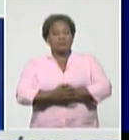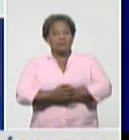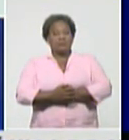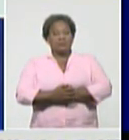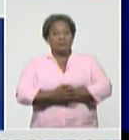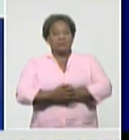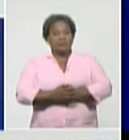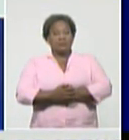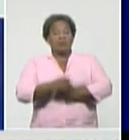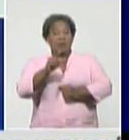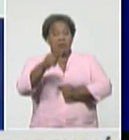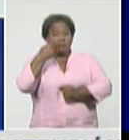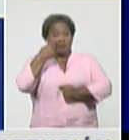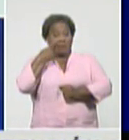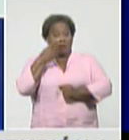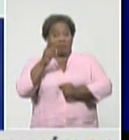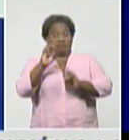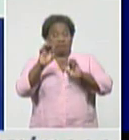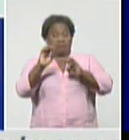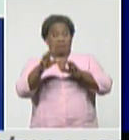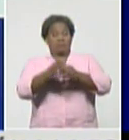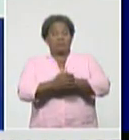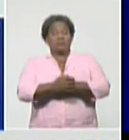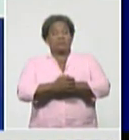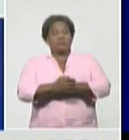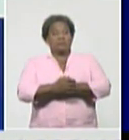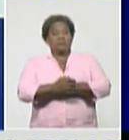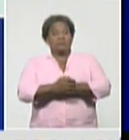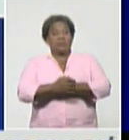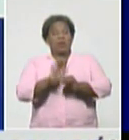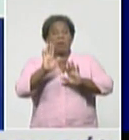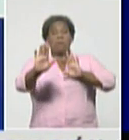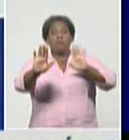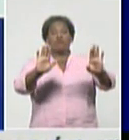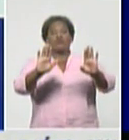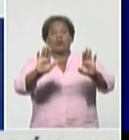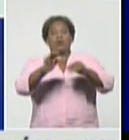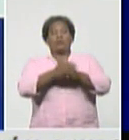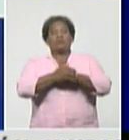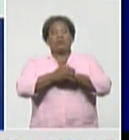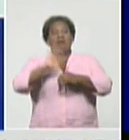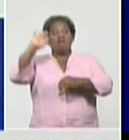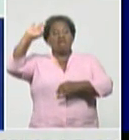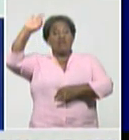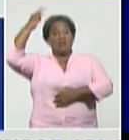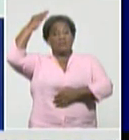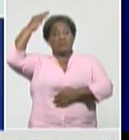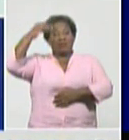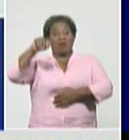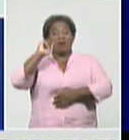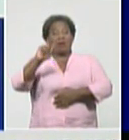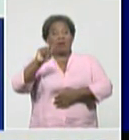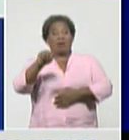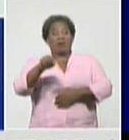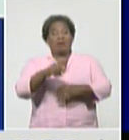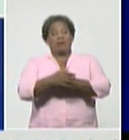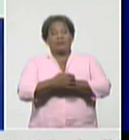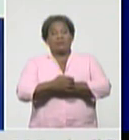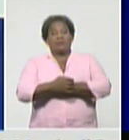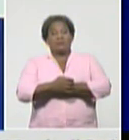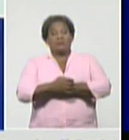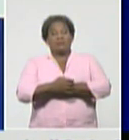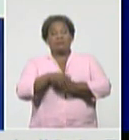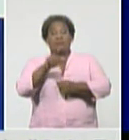se ve una parte del Museo del Louvre, la parte del Georges Pompidou, en el